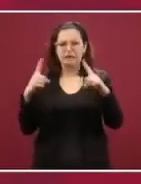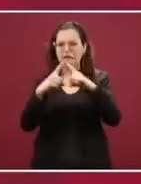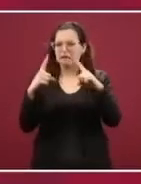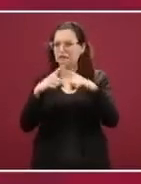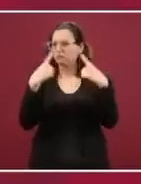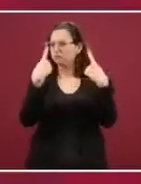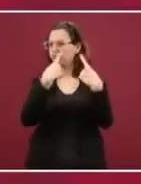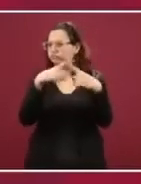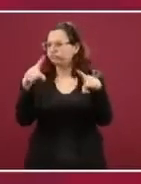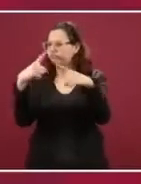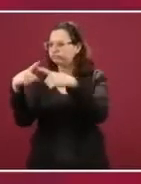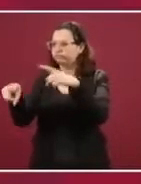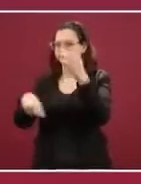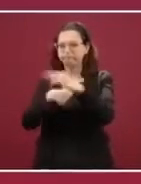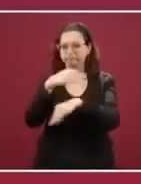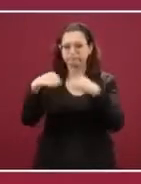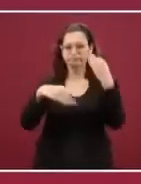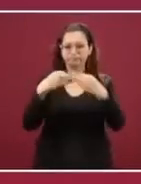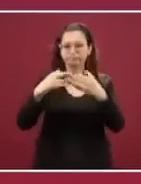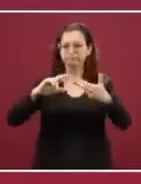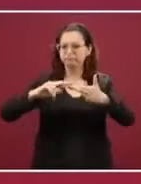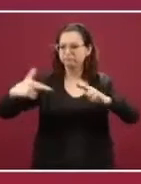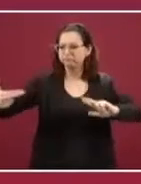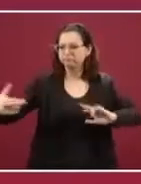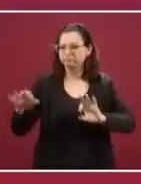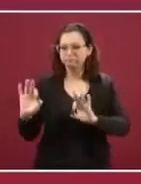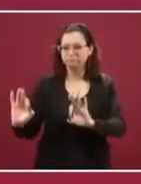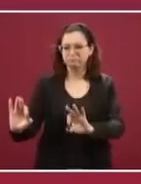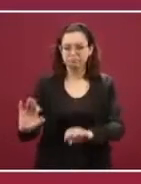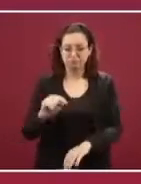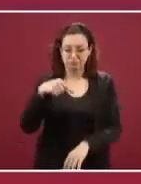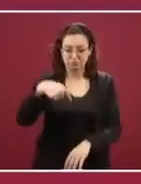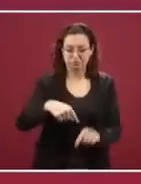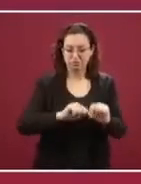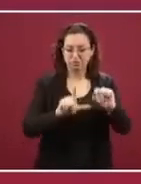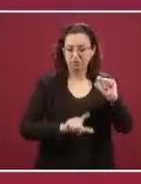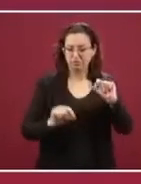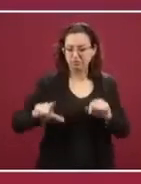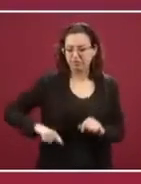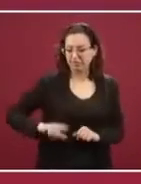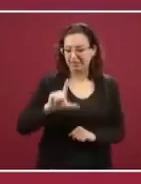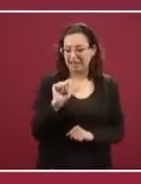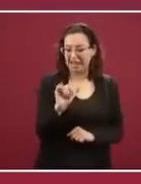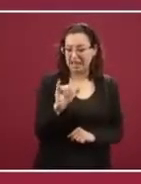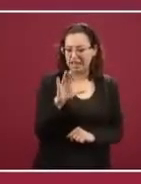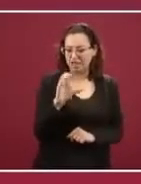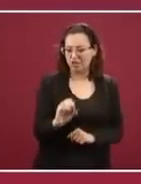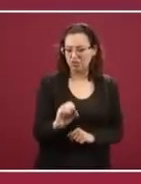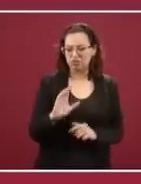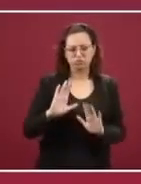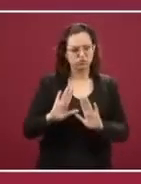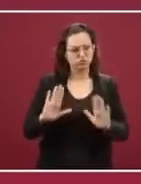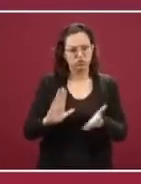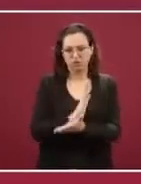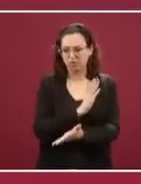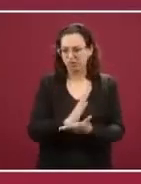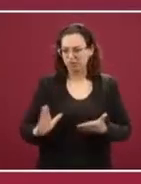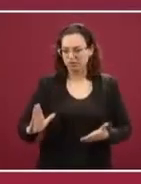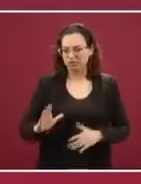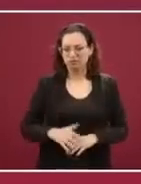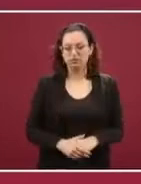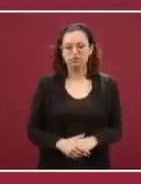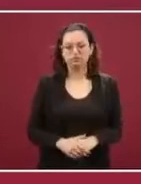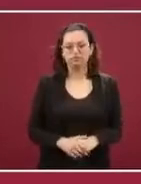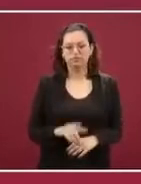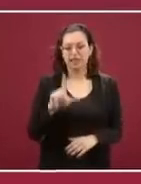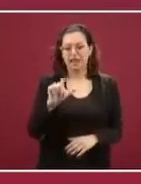iglesias, y no se viola el Estado laico, porque el Estado laico